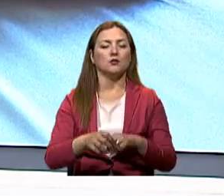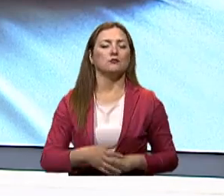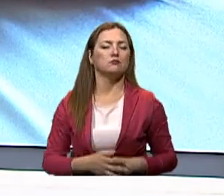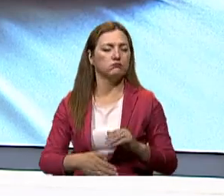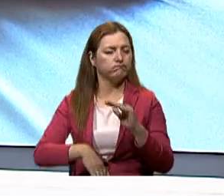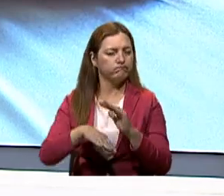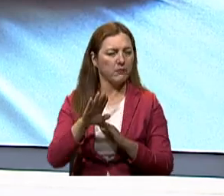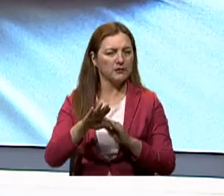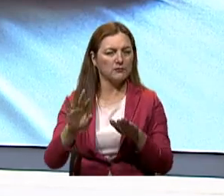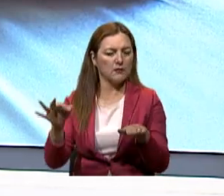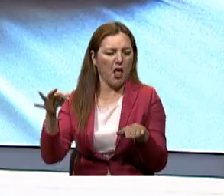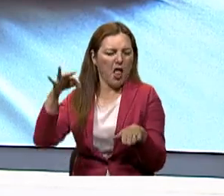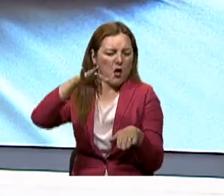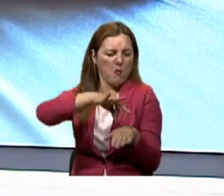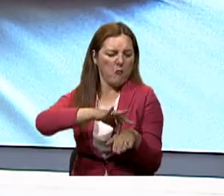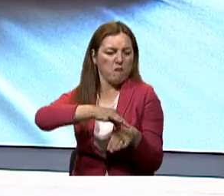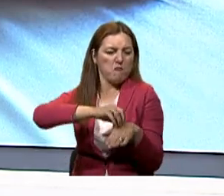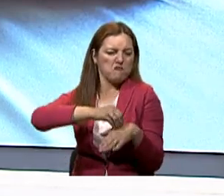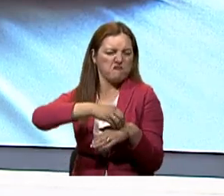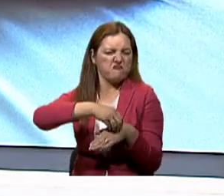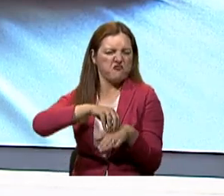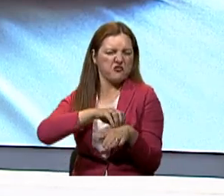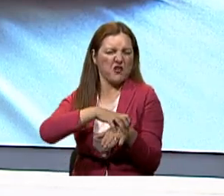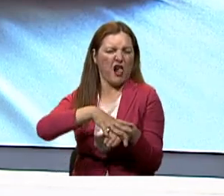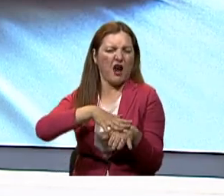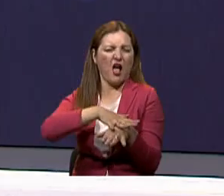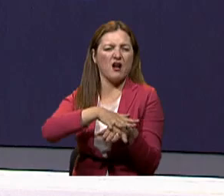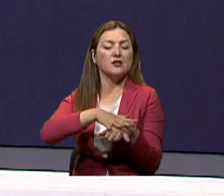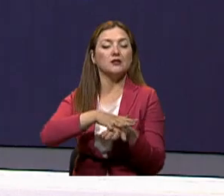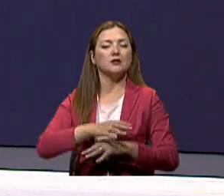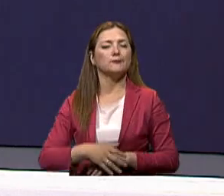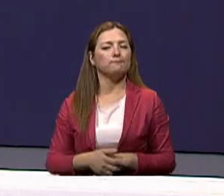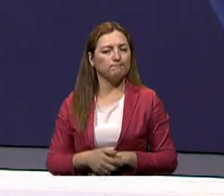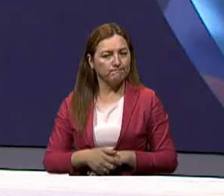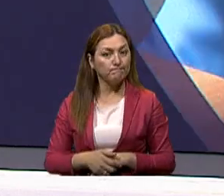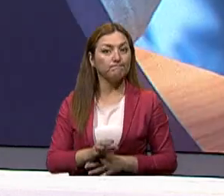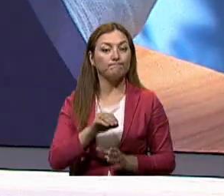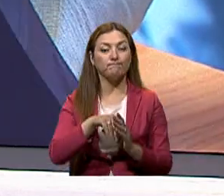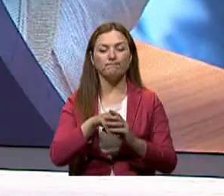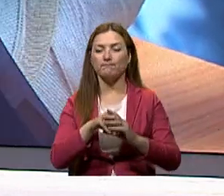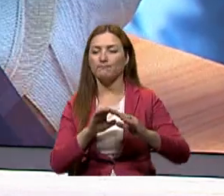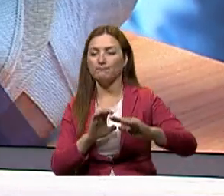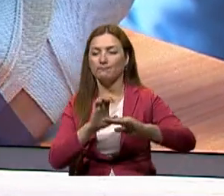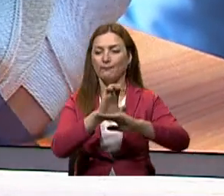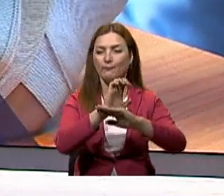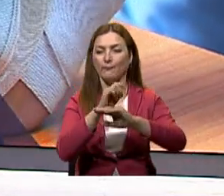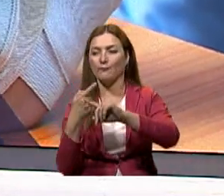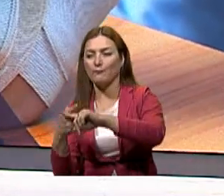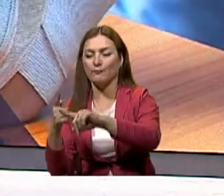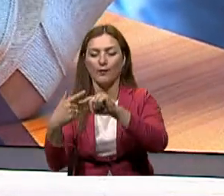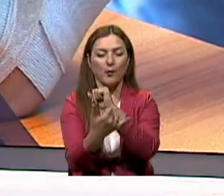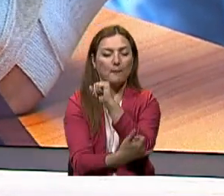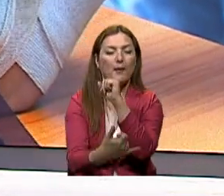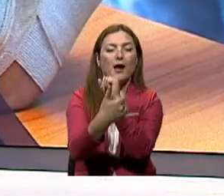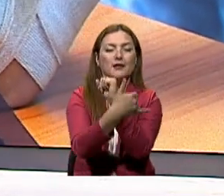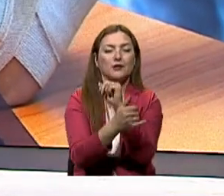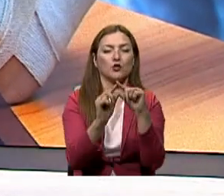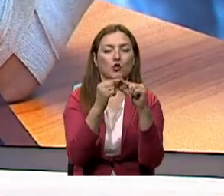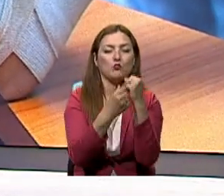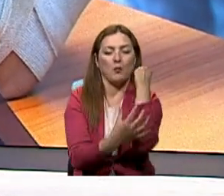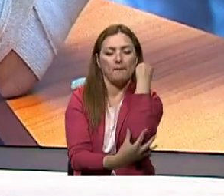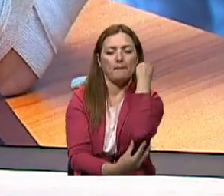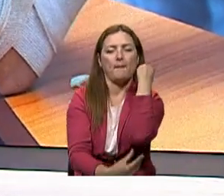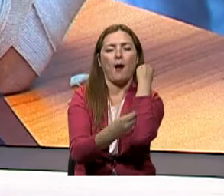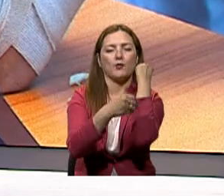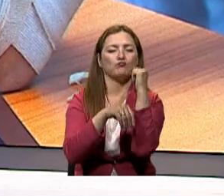a que las bacterias colonicen y se infecten. En nuestros países, los grupos más desfavorecidos de los pacientes